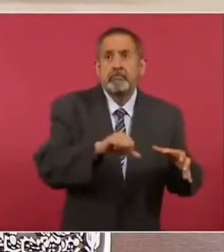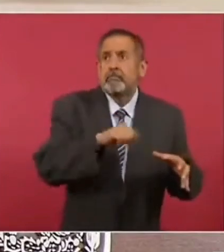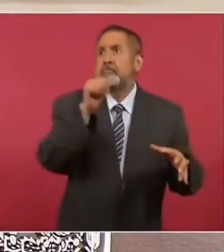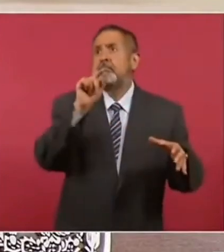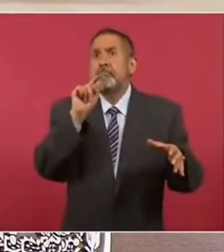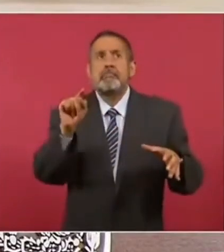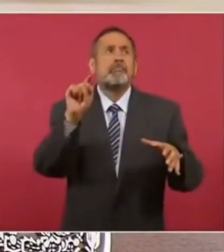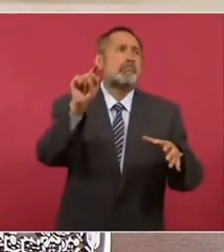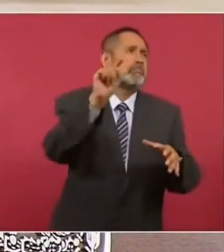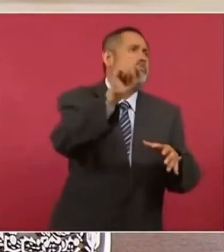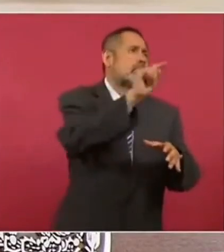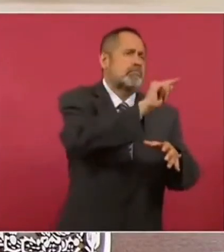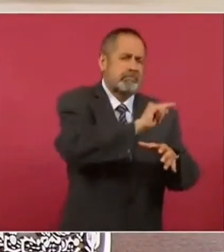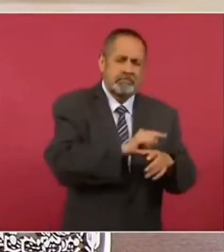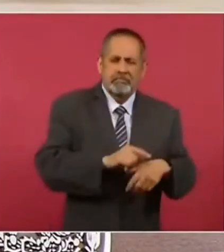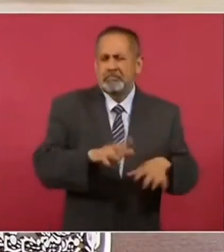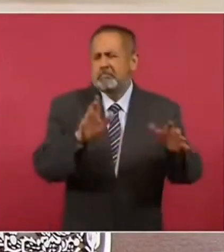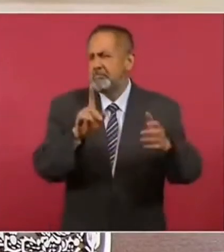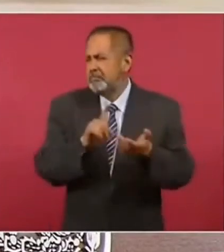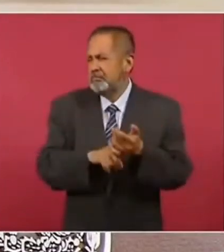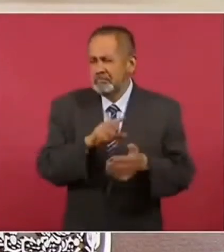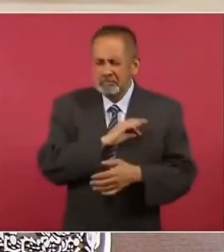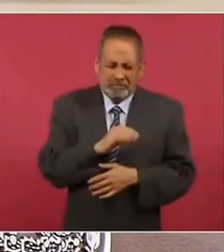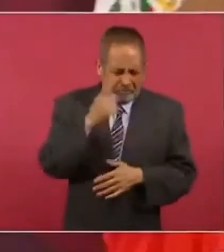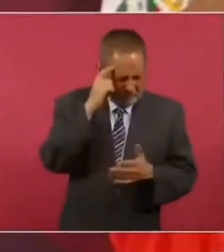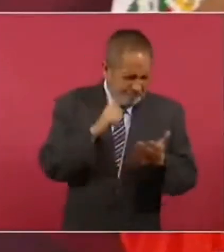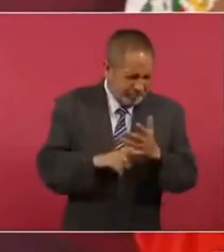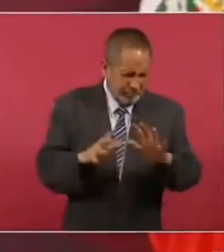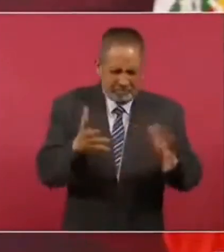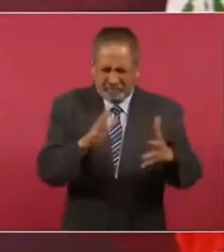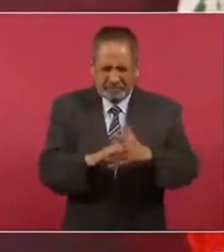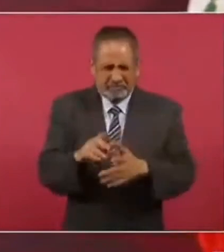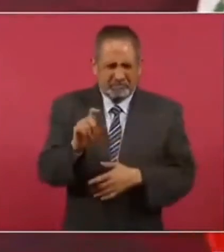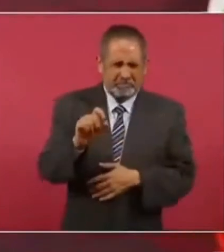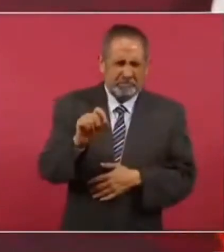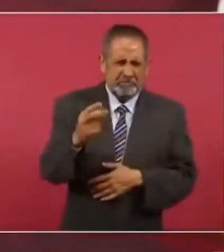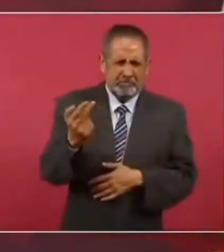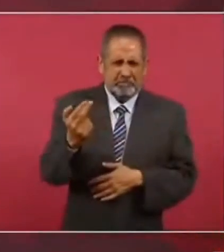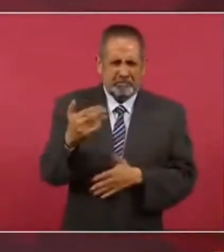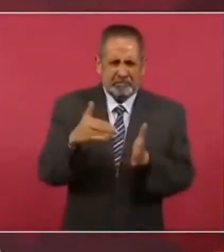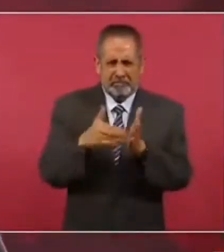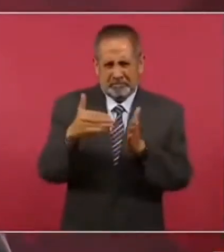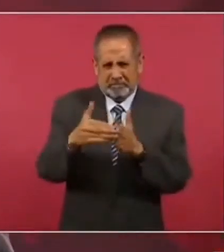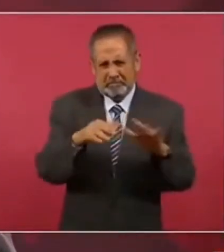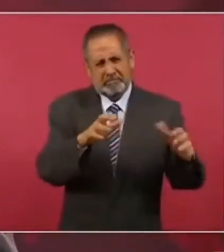conservadores. Calculo que son como 20, 25 millones.